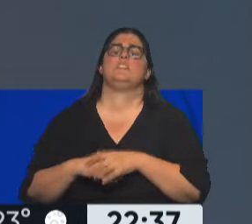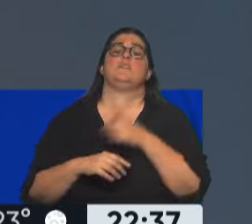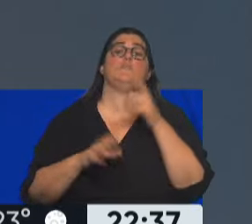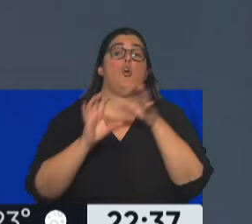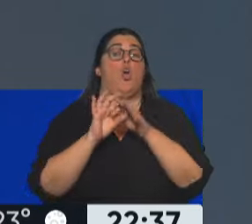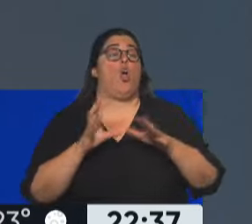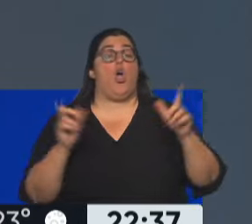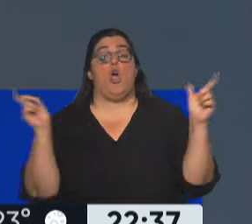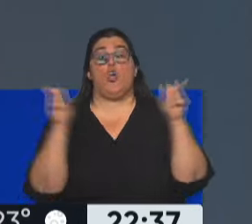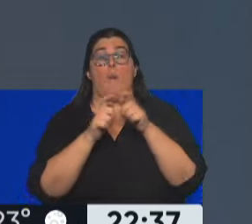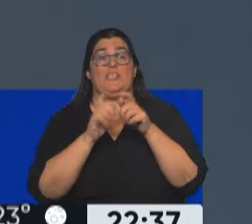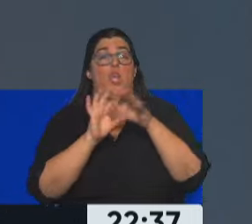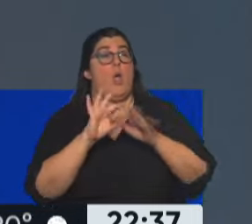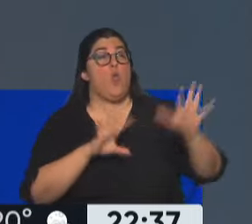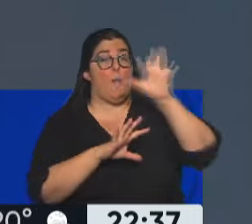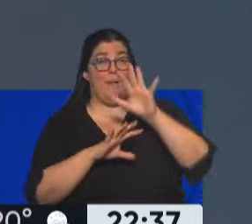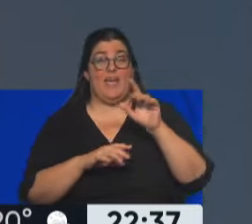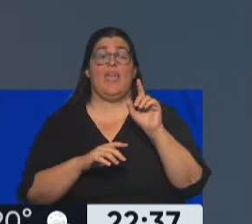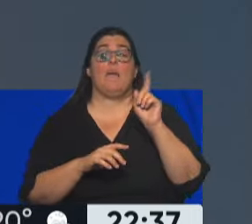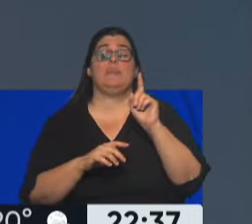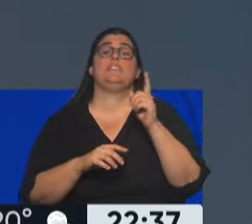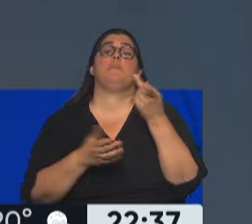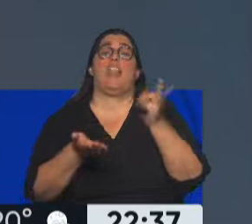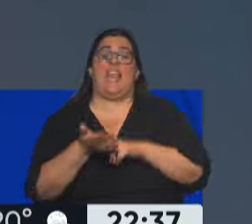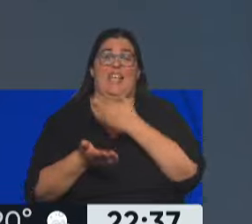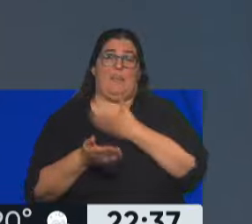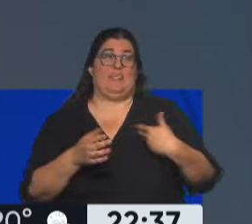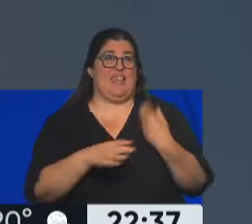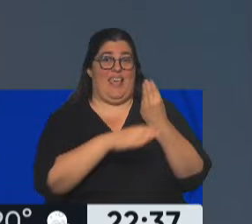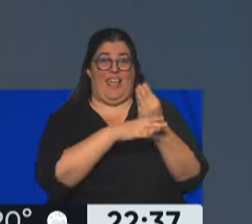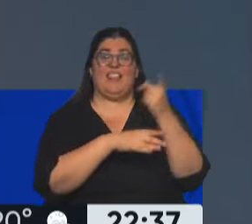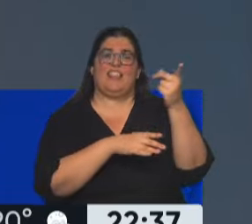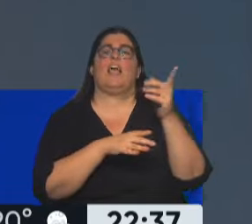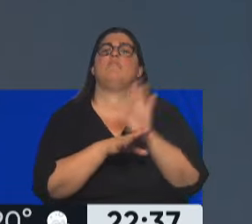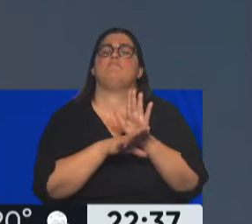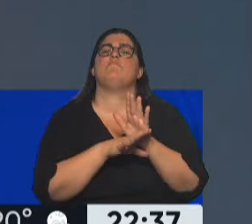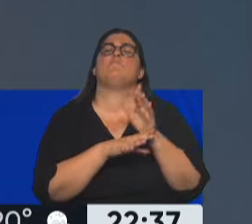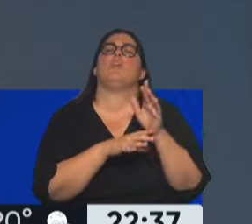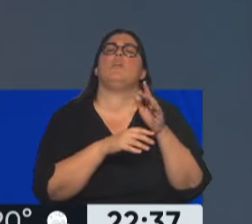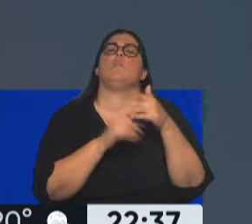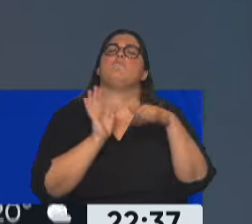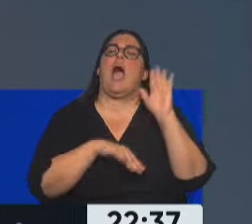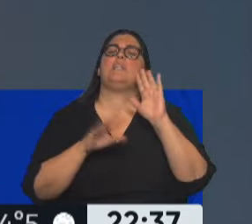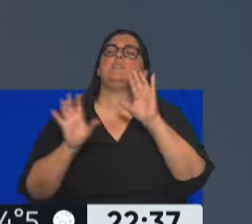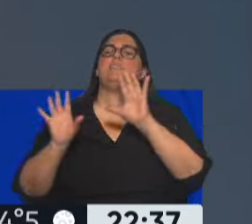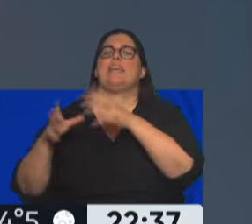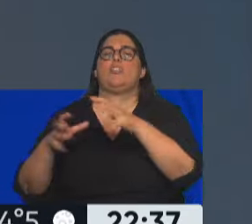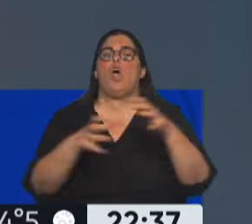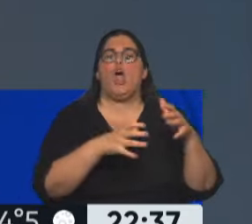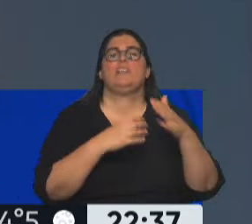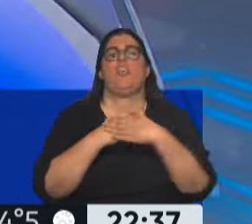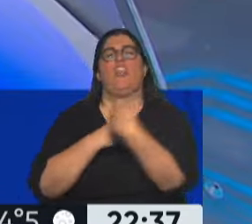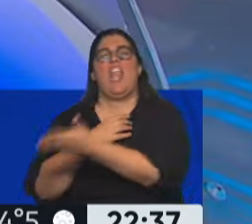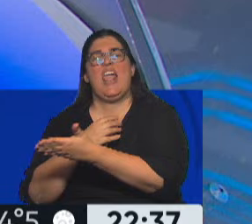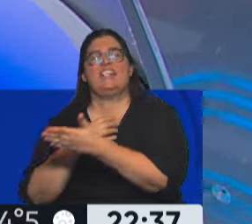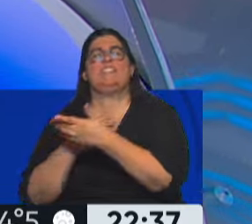ahora por la reelecta von der Leyen, en donde hay sectores de más a la derecha, más suaves, más pactistas y